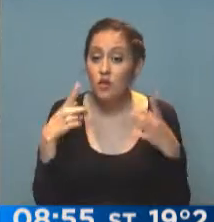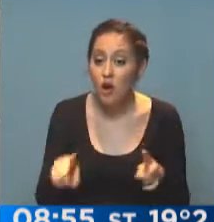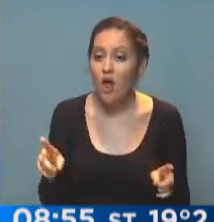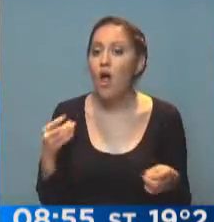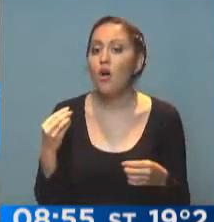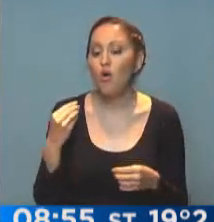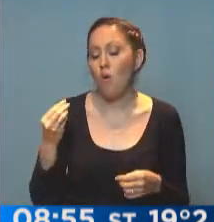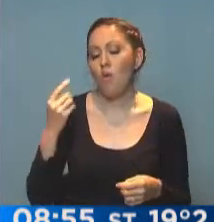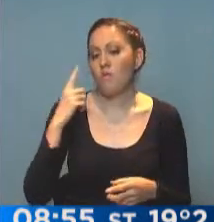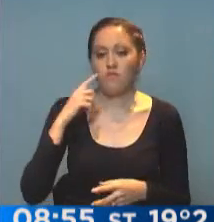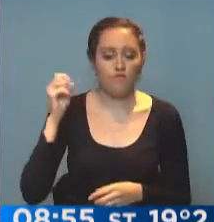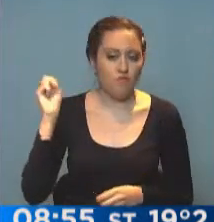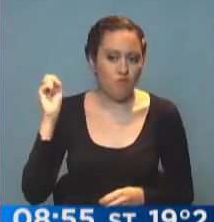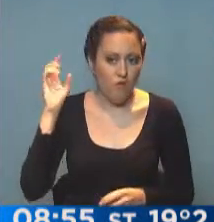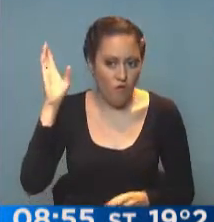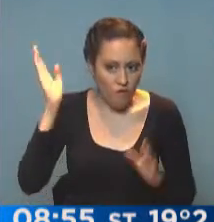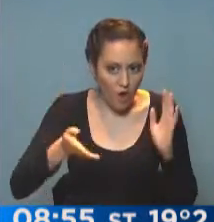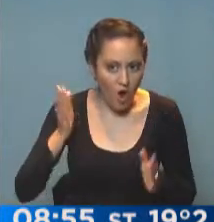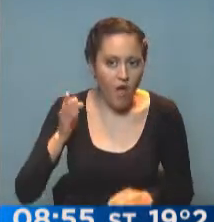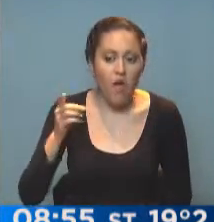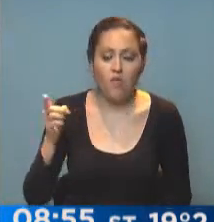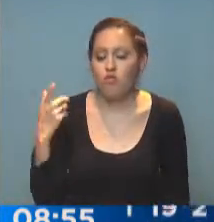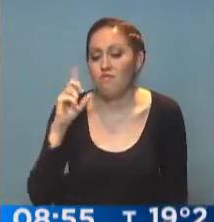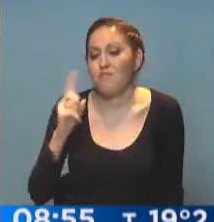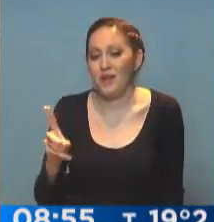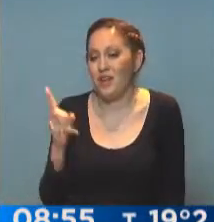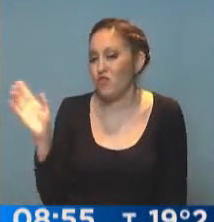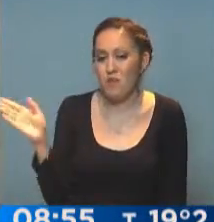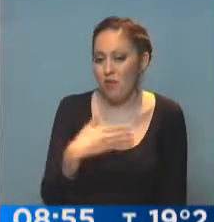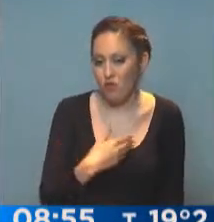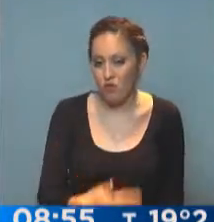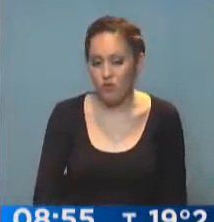interviene con mucha violencia, con represión, y eso es un gran peligro para toda la sociedad porteña.